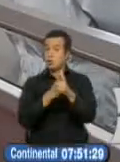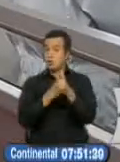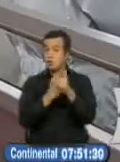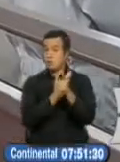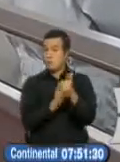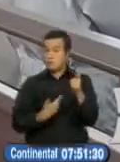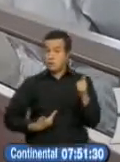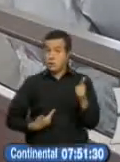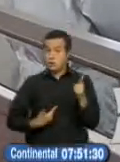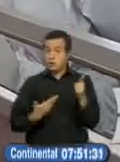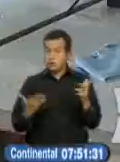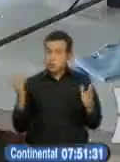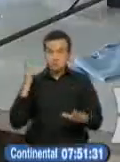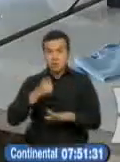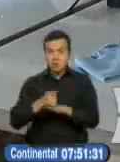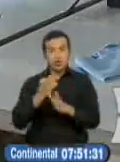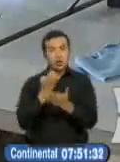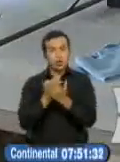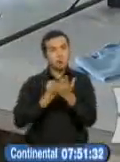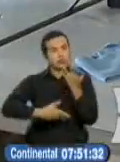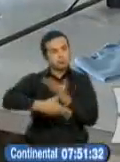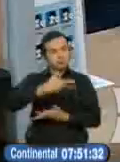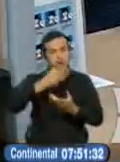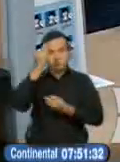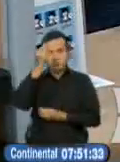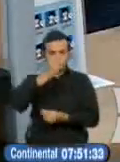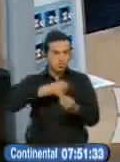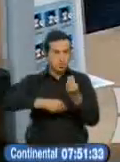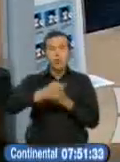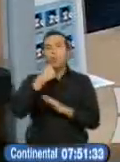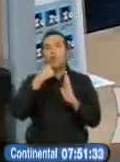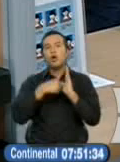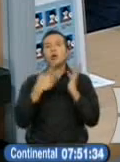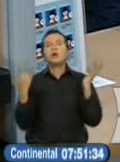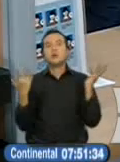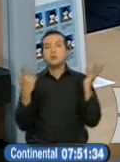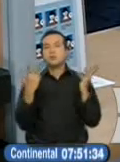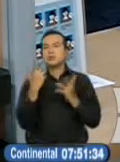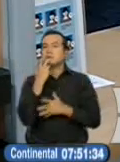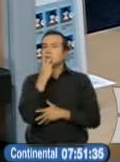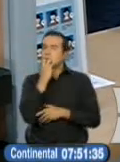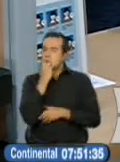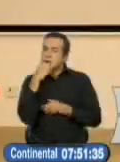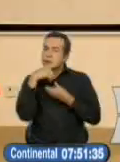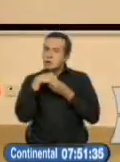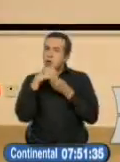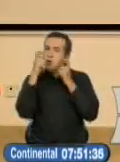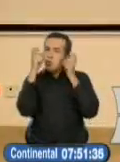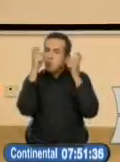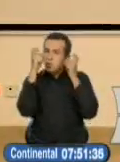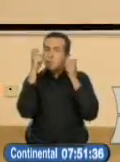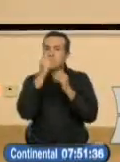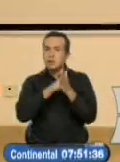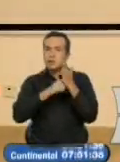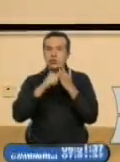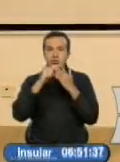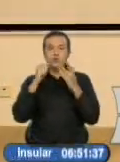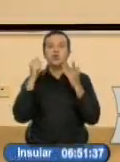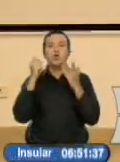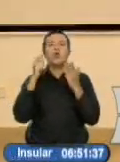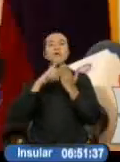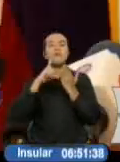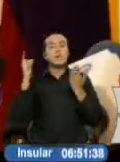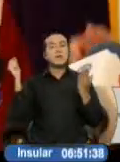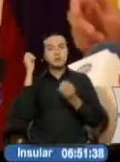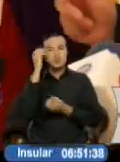para dinamizar la economía e incentivar la inversión. Una de ellas es la austeridad en el sector público, señaló el ministro de Finanzas Carlos de la